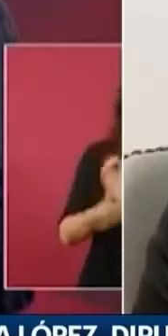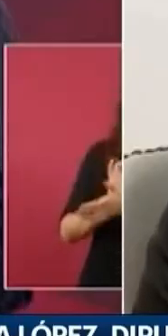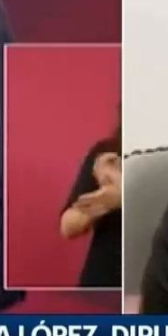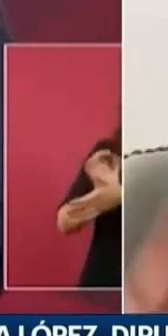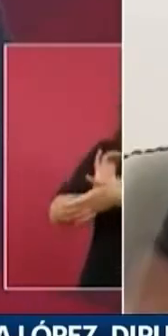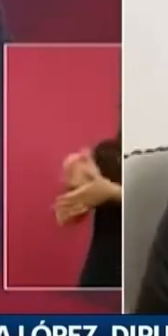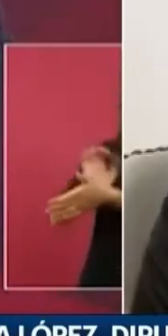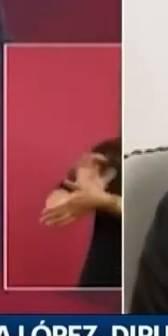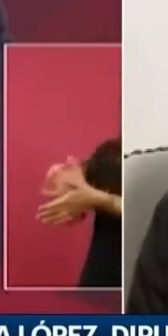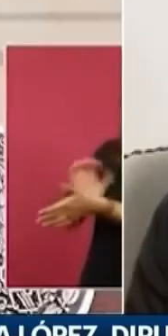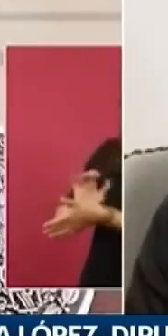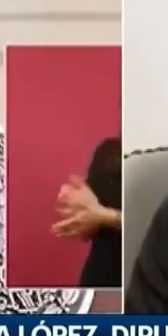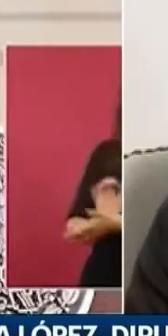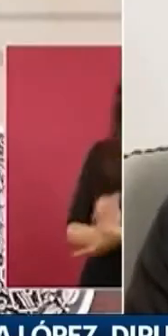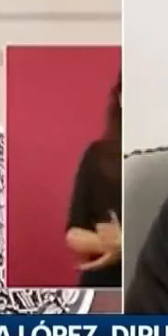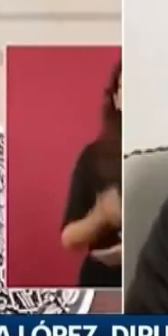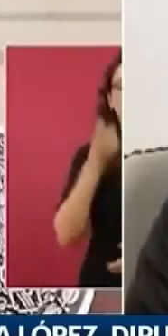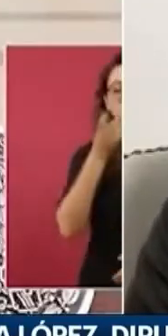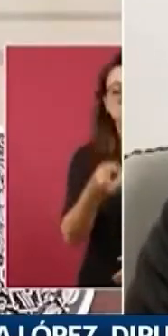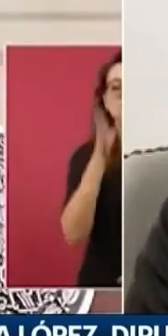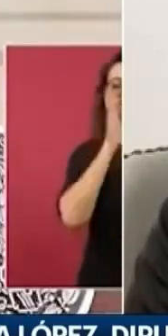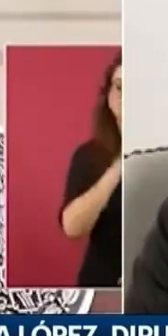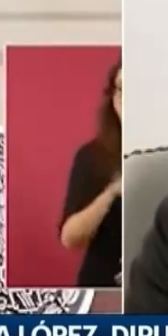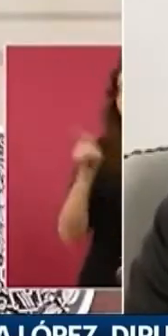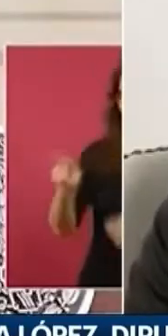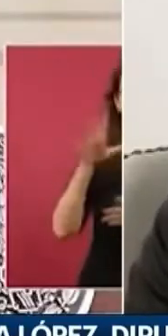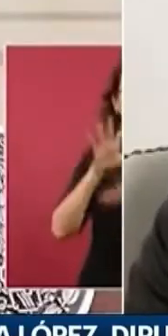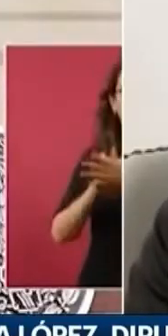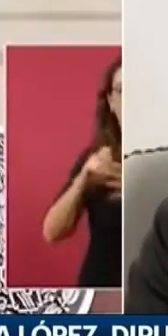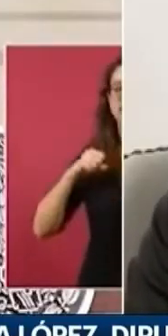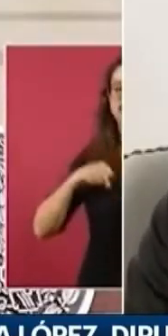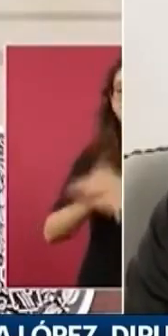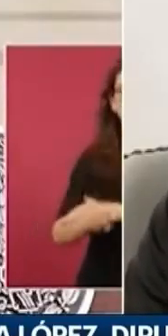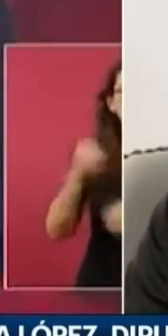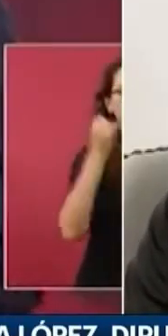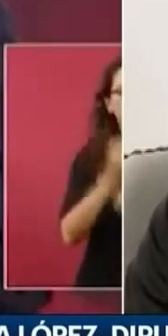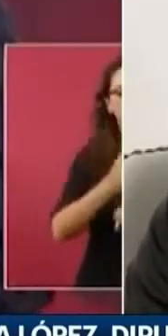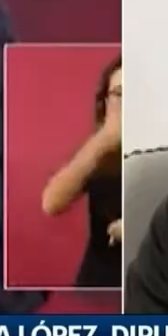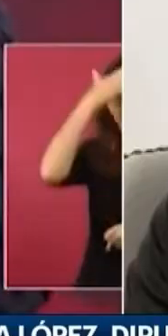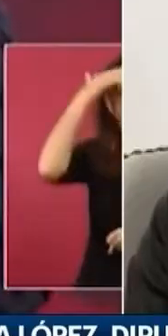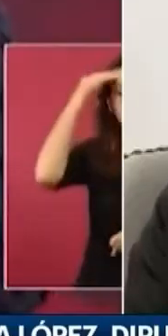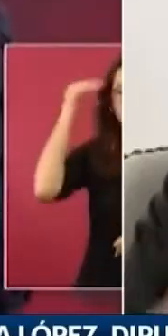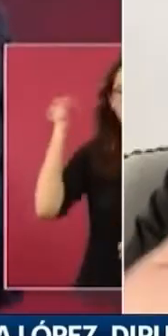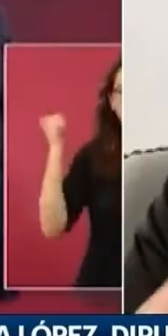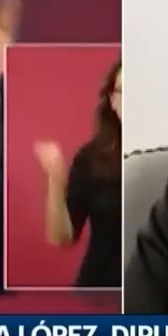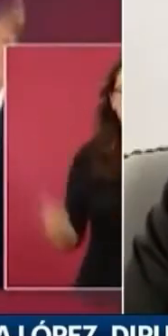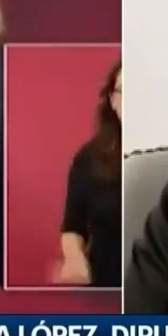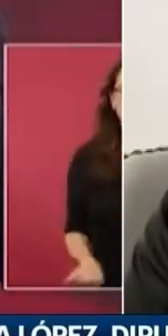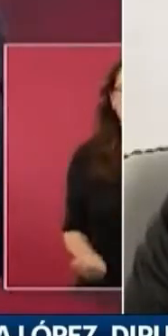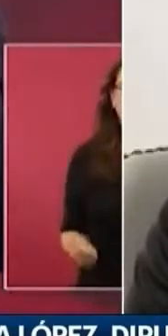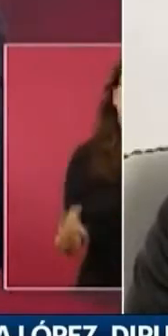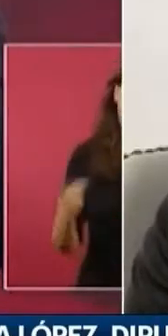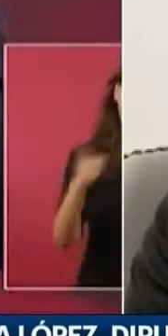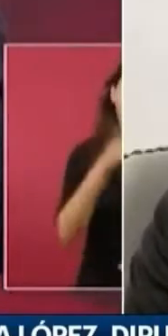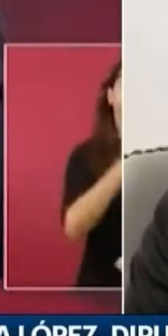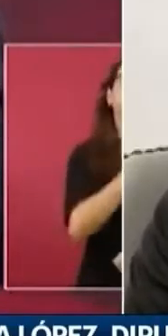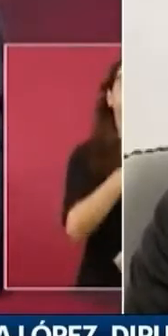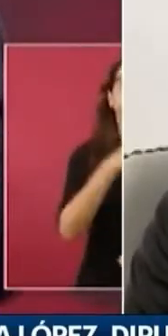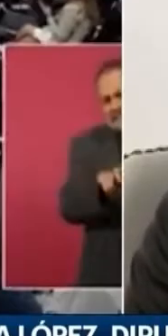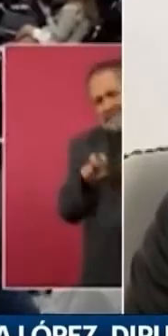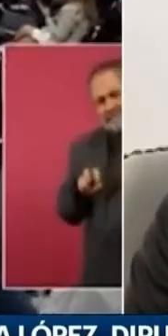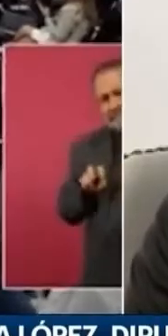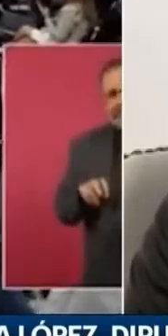constitución que otros países no intervengan. Entonces, me parece que el presidente López Obrador está sobrepasando los límites,